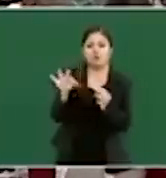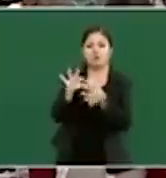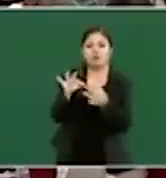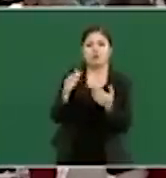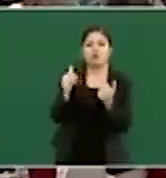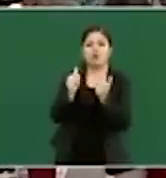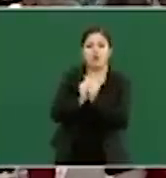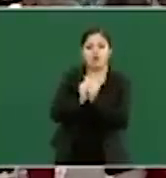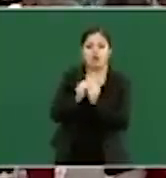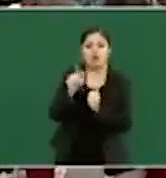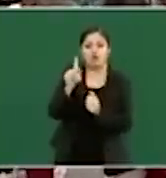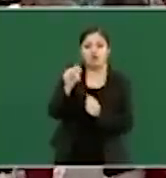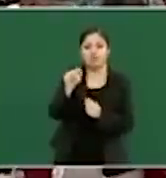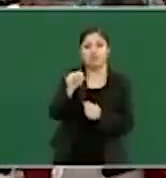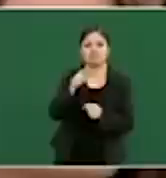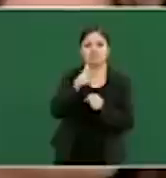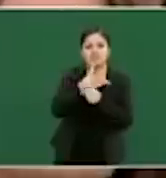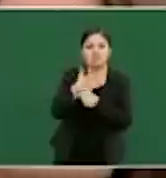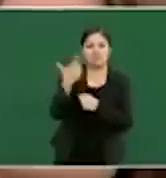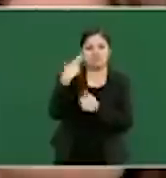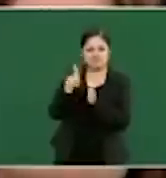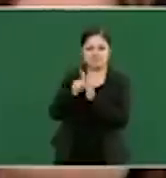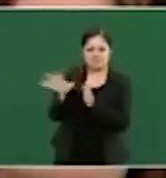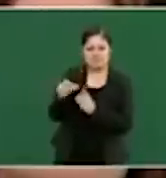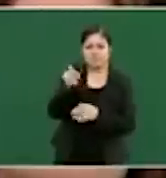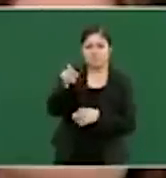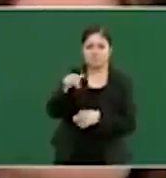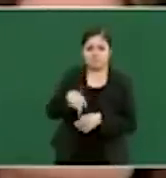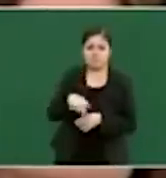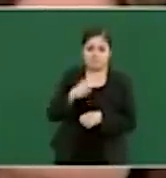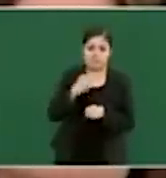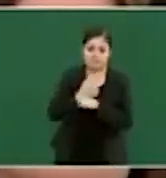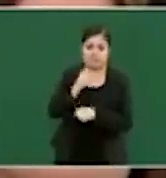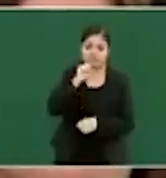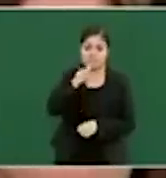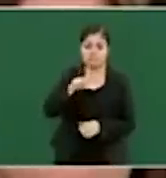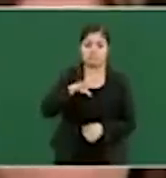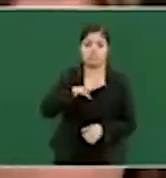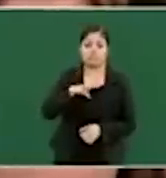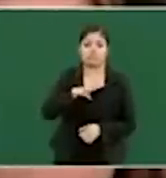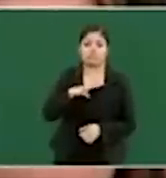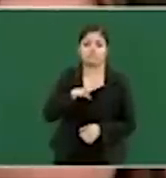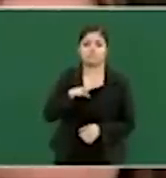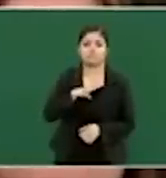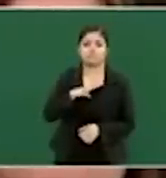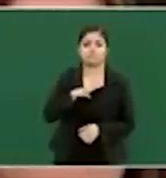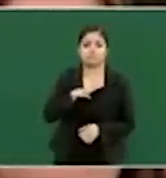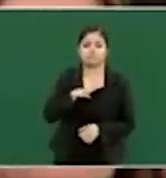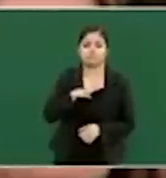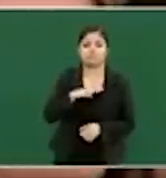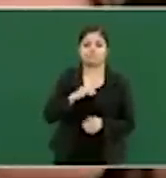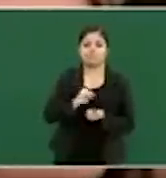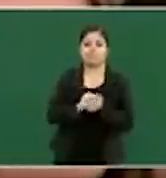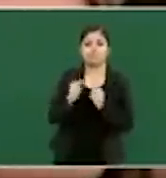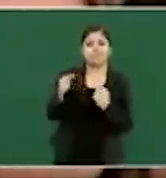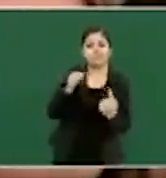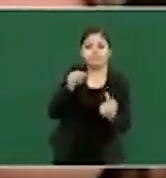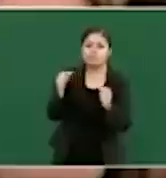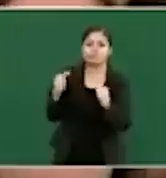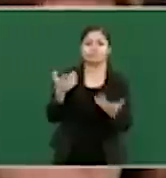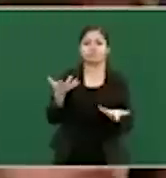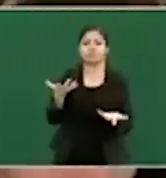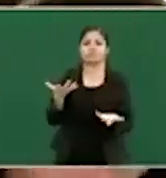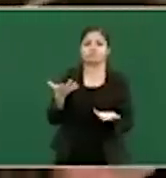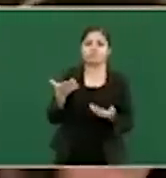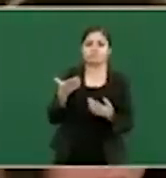relación con los medios de comunicación, en Jalisco se han suscitado diferentes desencuentros entre autoridades estatales